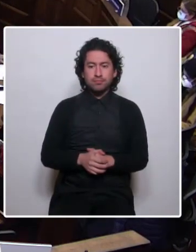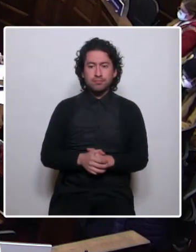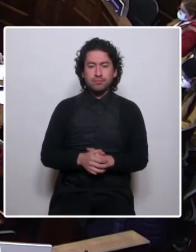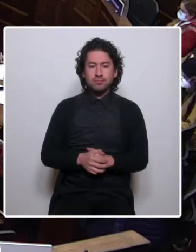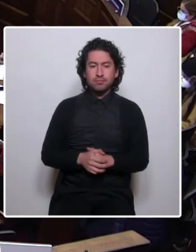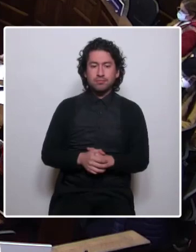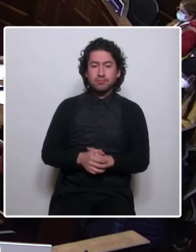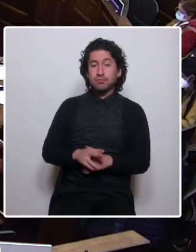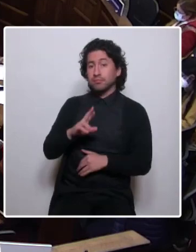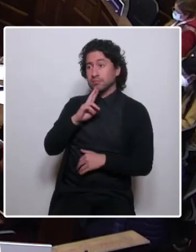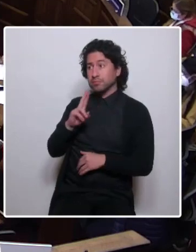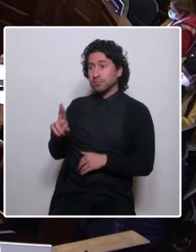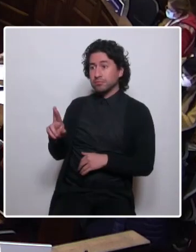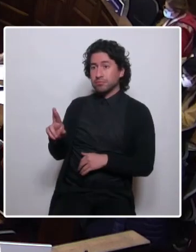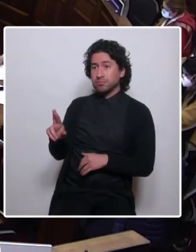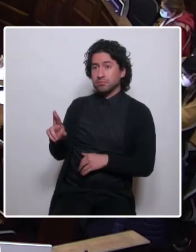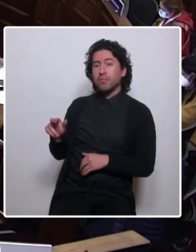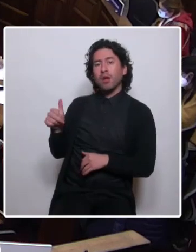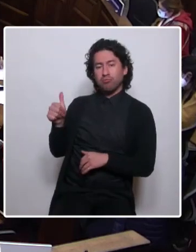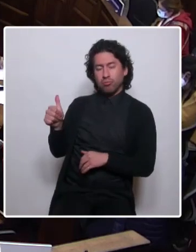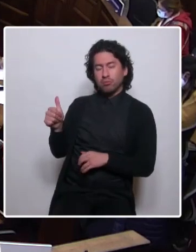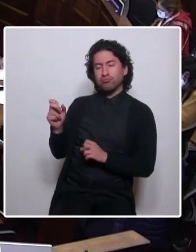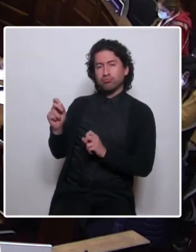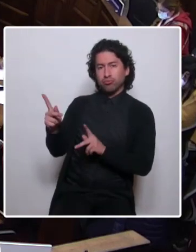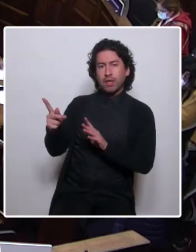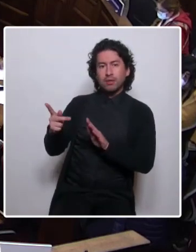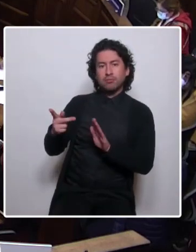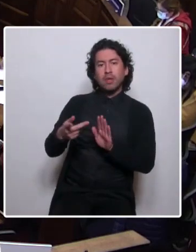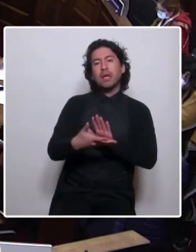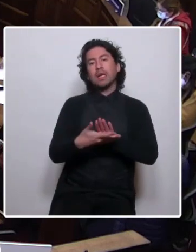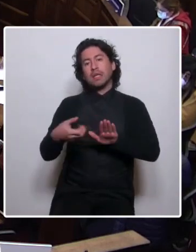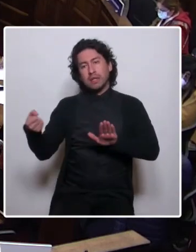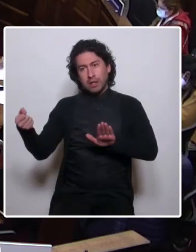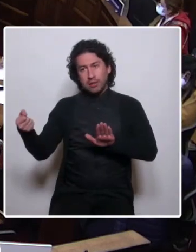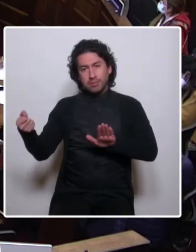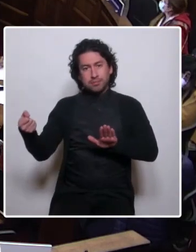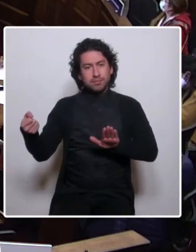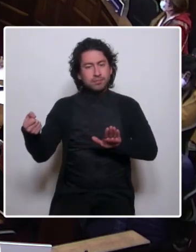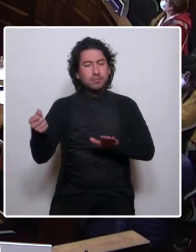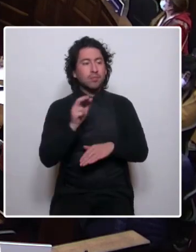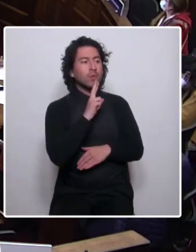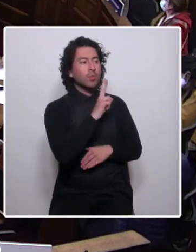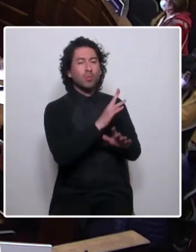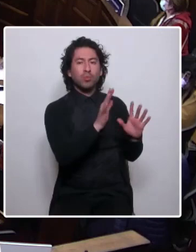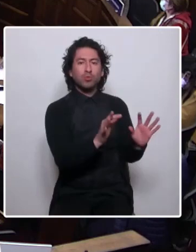Bien. Se tiene por retirada. Muchas gracias.